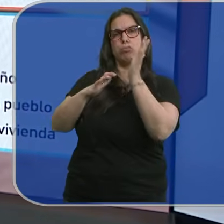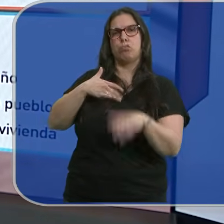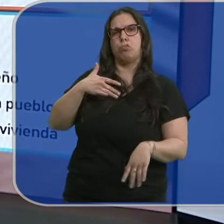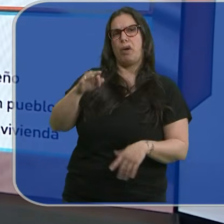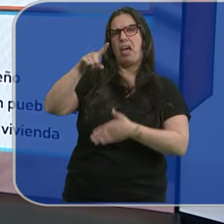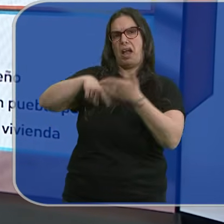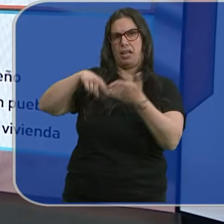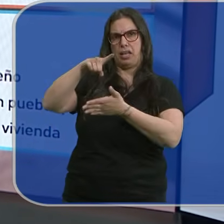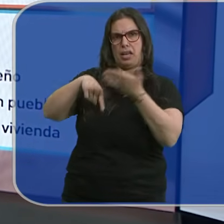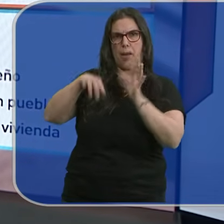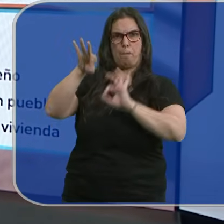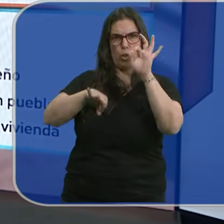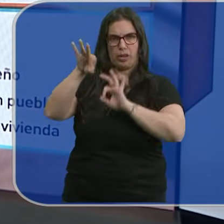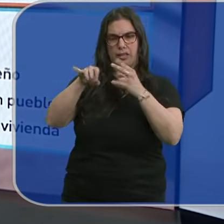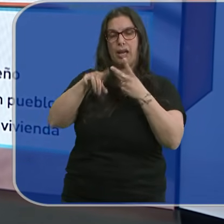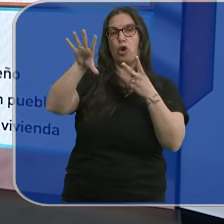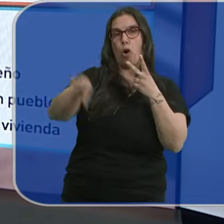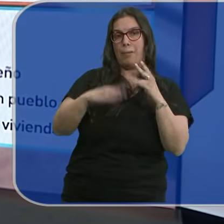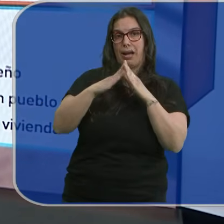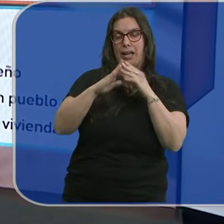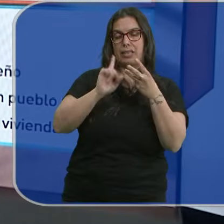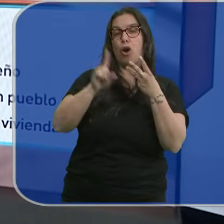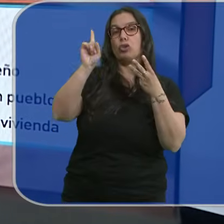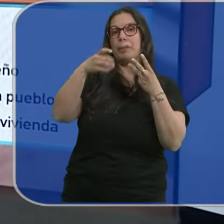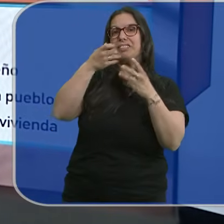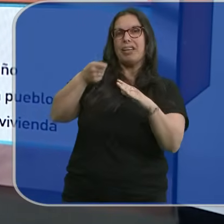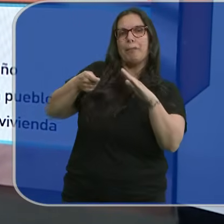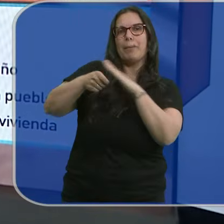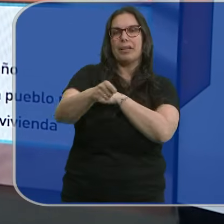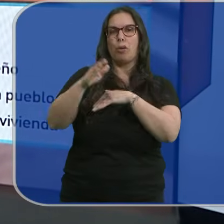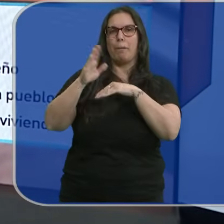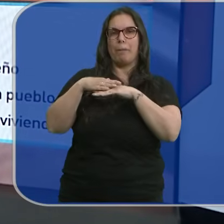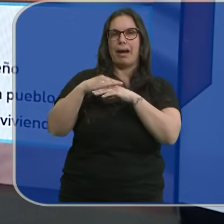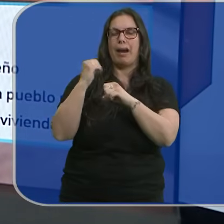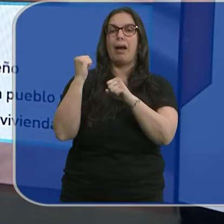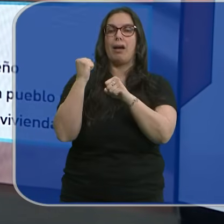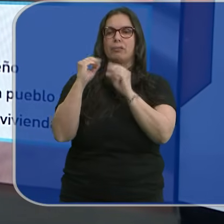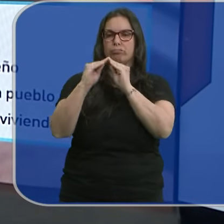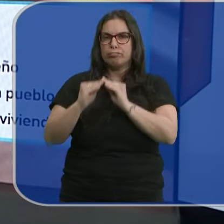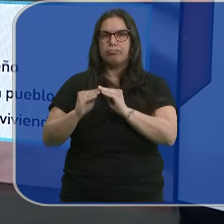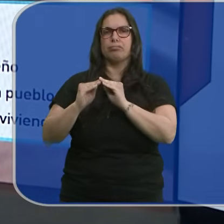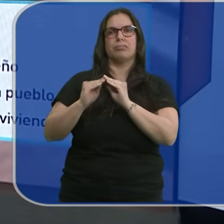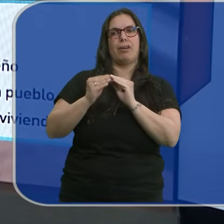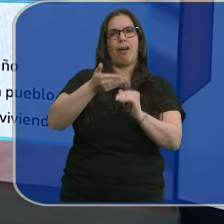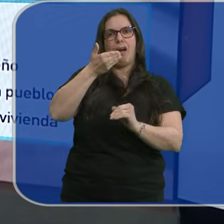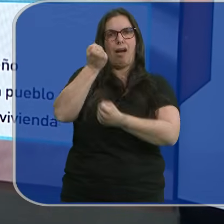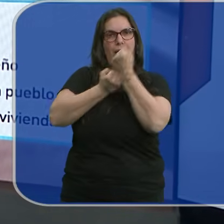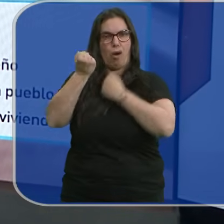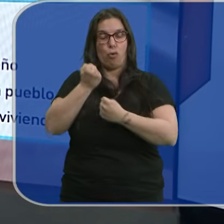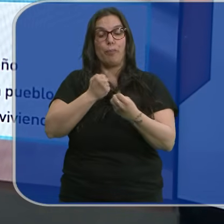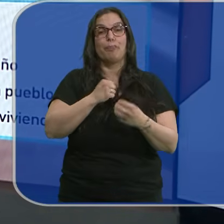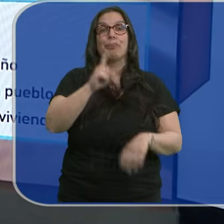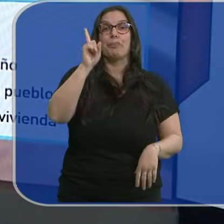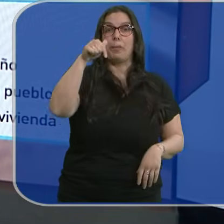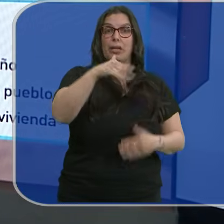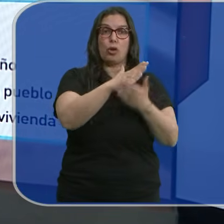parte del alquiler, de la compra de una casa y parte del dinero que hayamos invertido en hacer más eficientes nuestros hogares. Ahorro que también podemos tener en